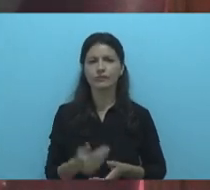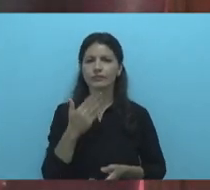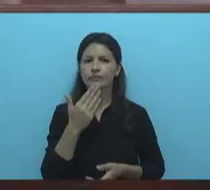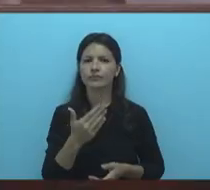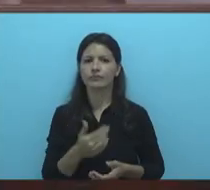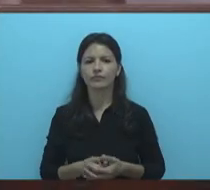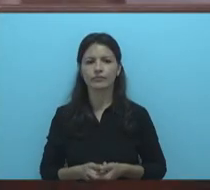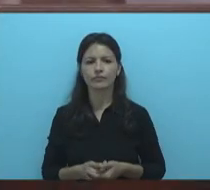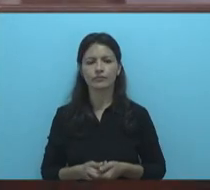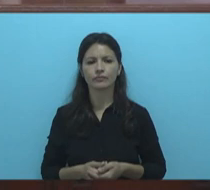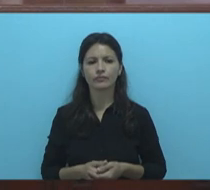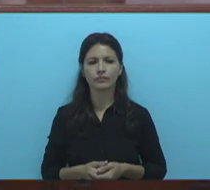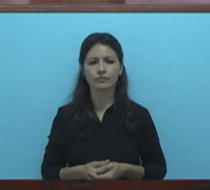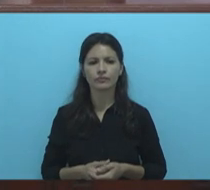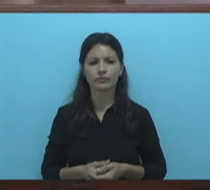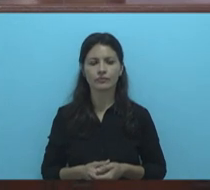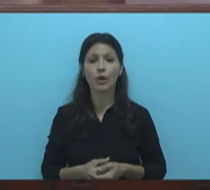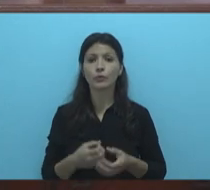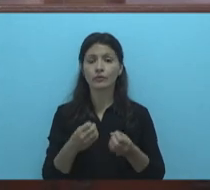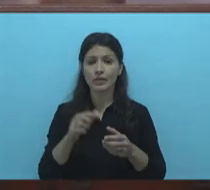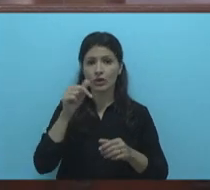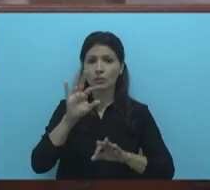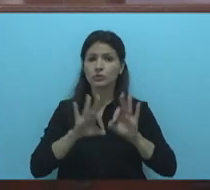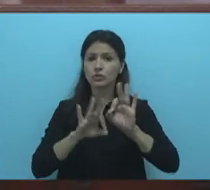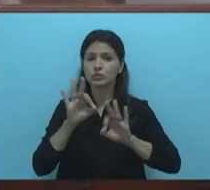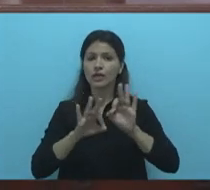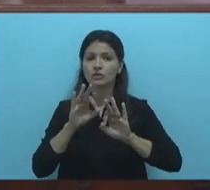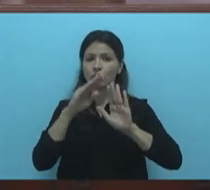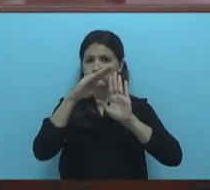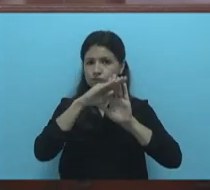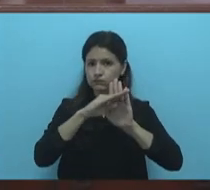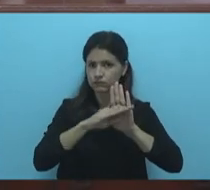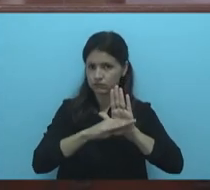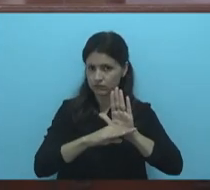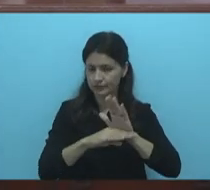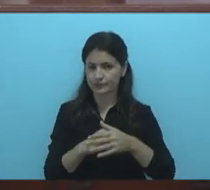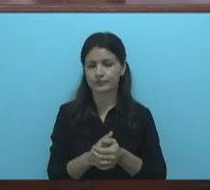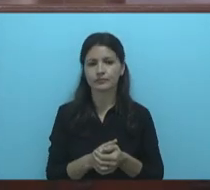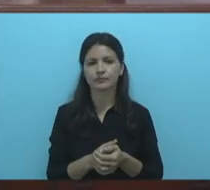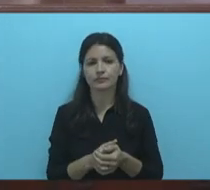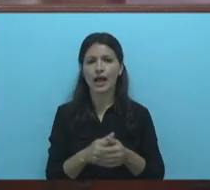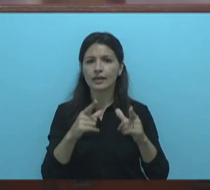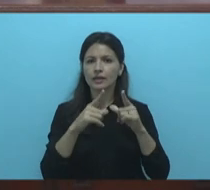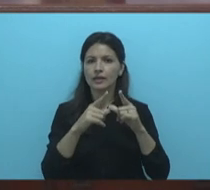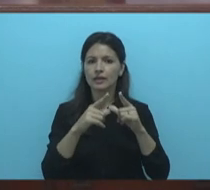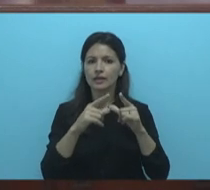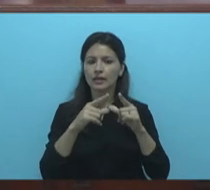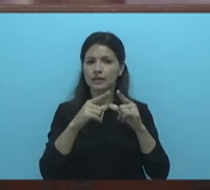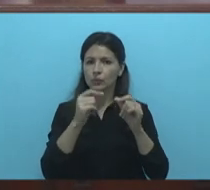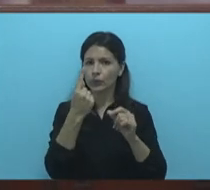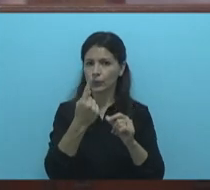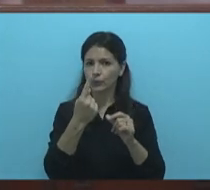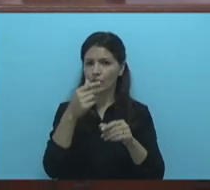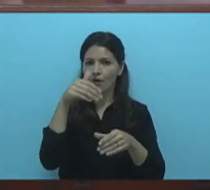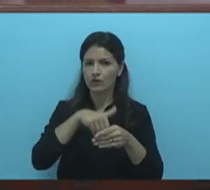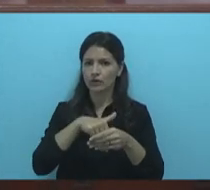Gracias, diputada. Voy a poner entonces a votación el proyecto de ley en particular. A consideración,